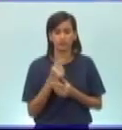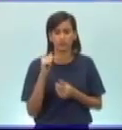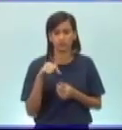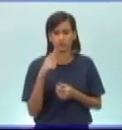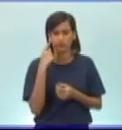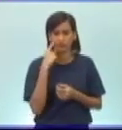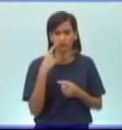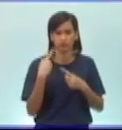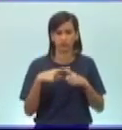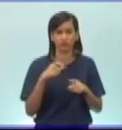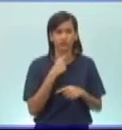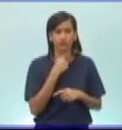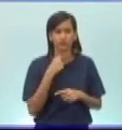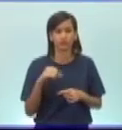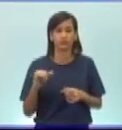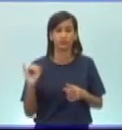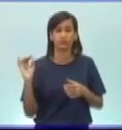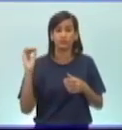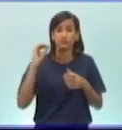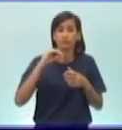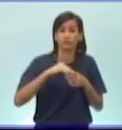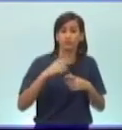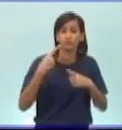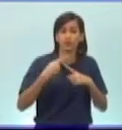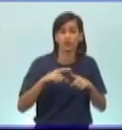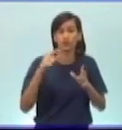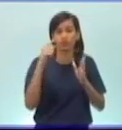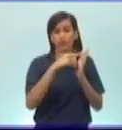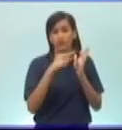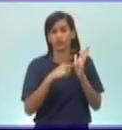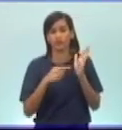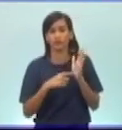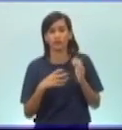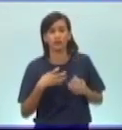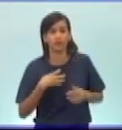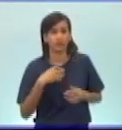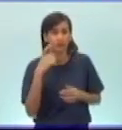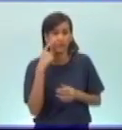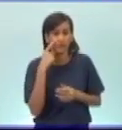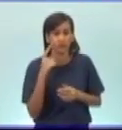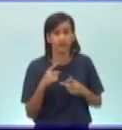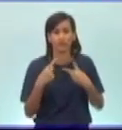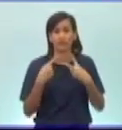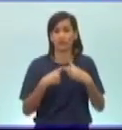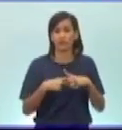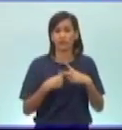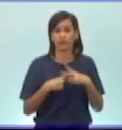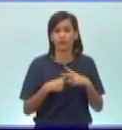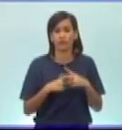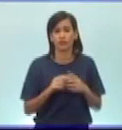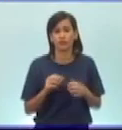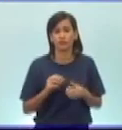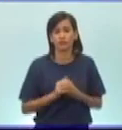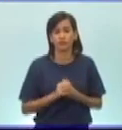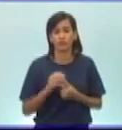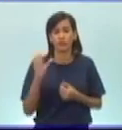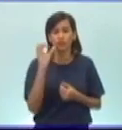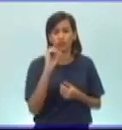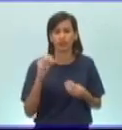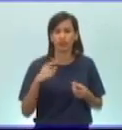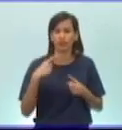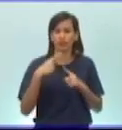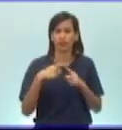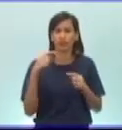en el que incluimos otros elementos a tener en cuenta para la solución de operaciones combinadas. Observen.